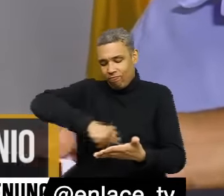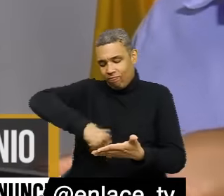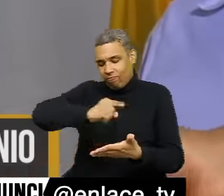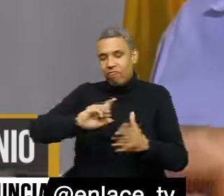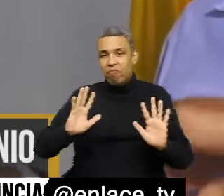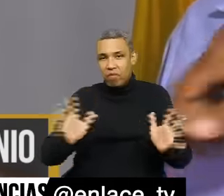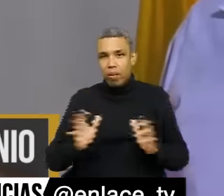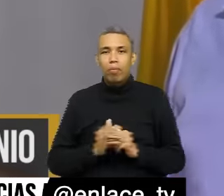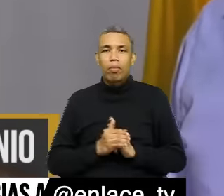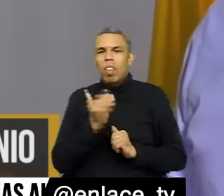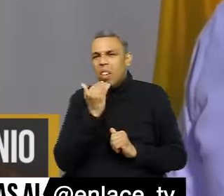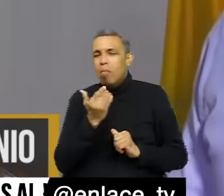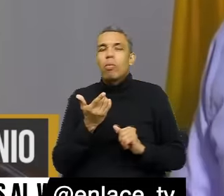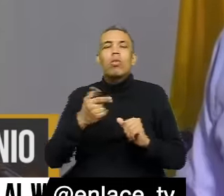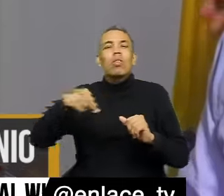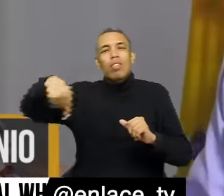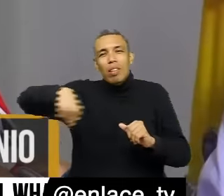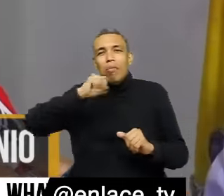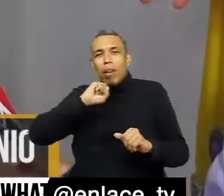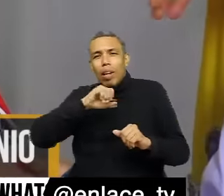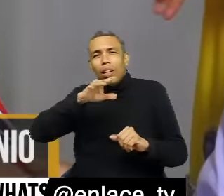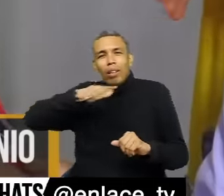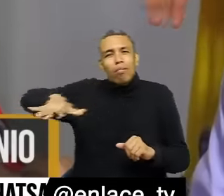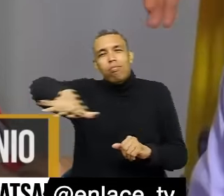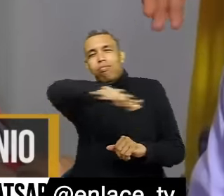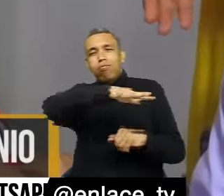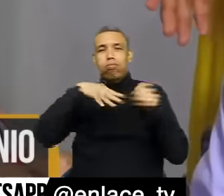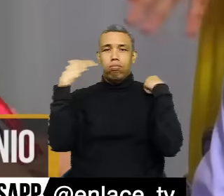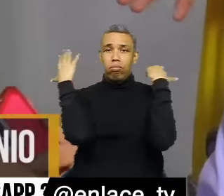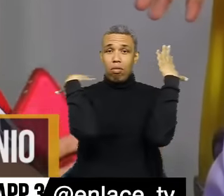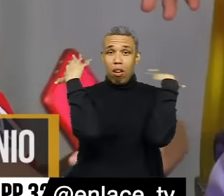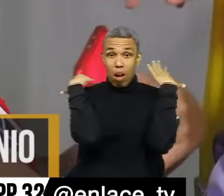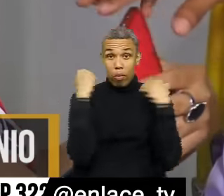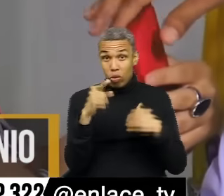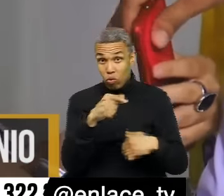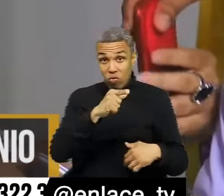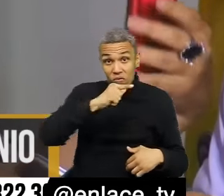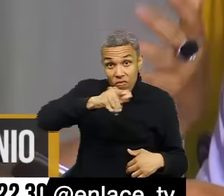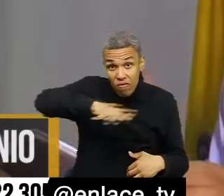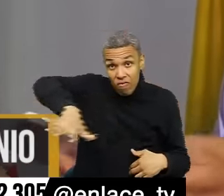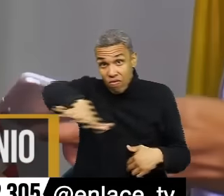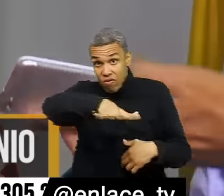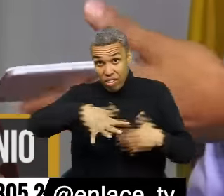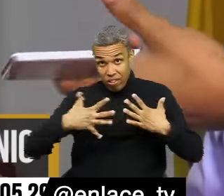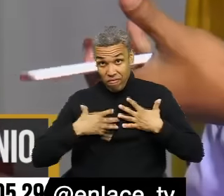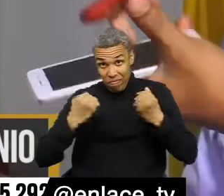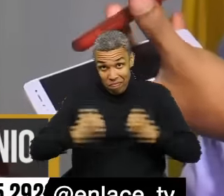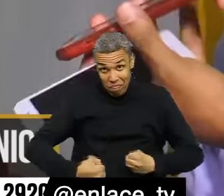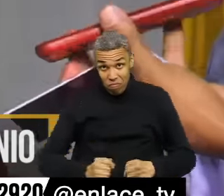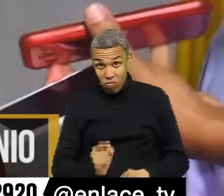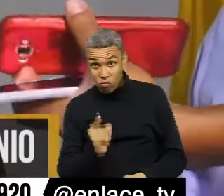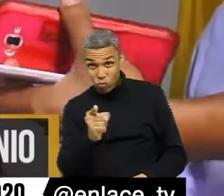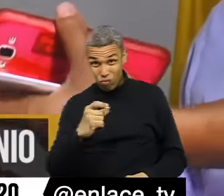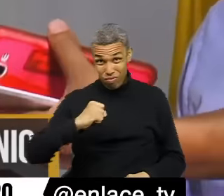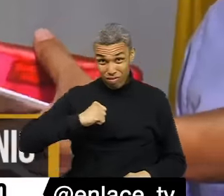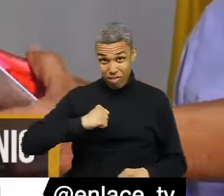de Barranca Bermeja, que tengan tierras en Barranca Bermeja,